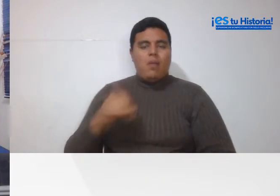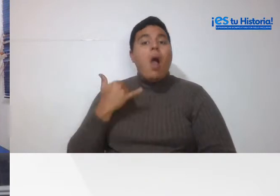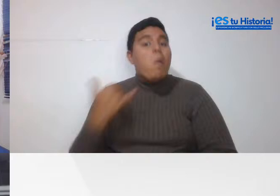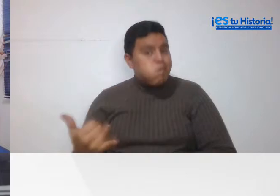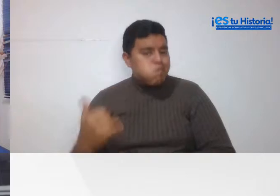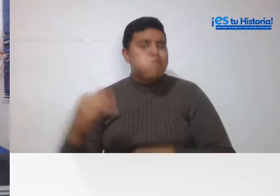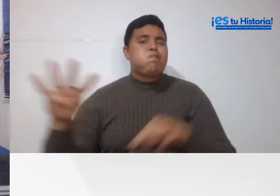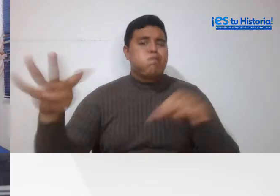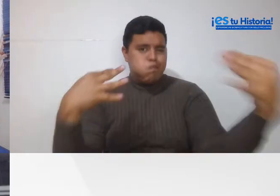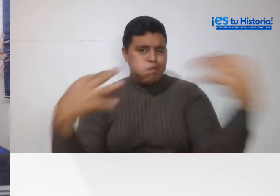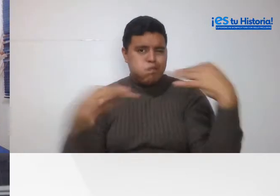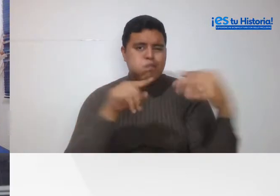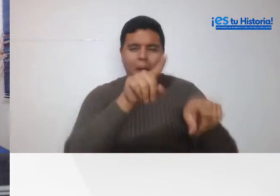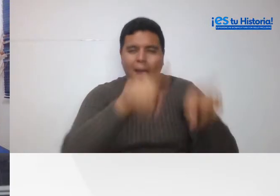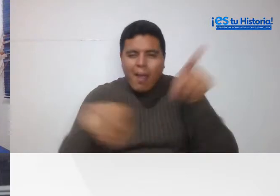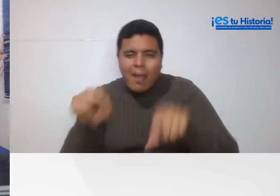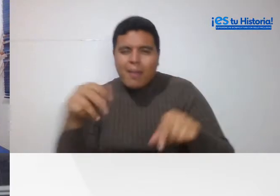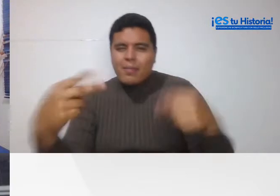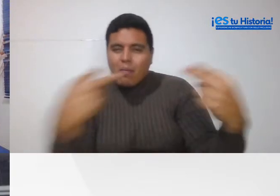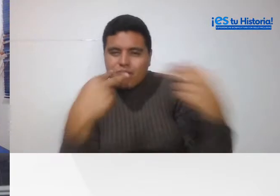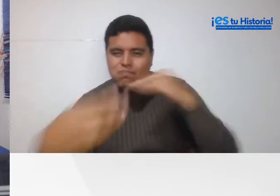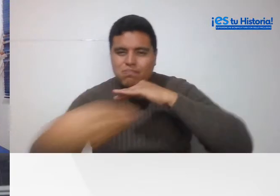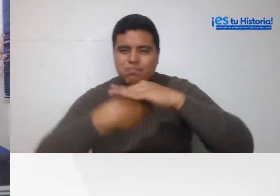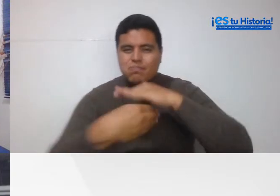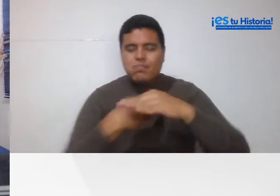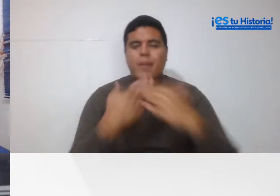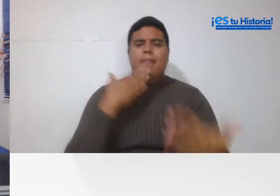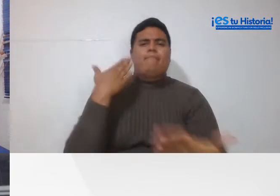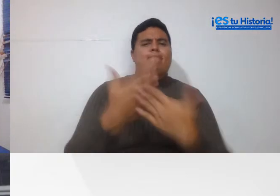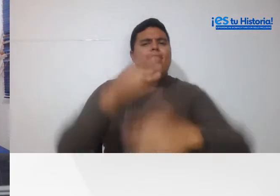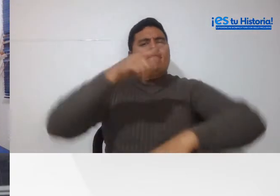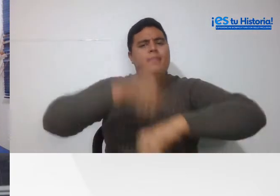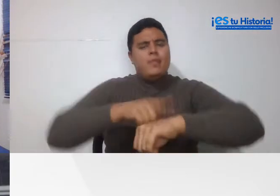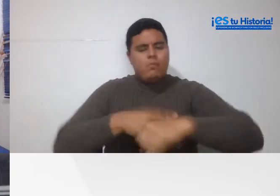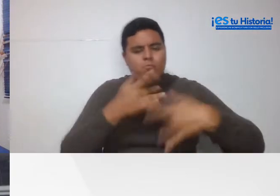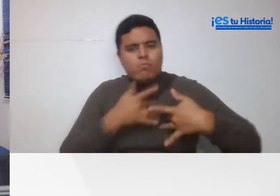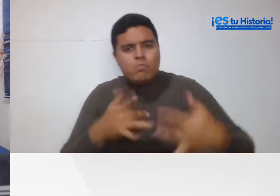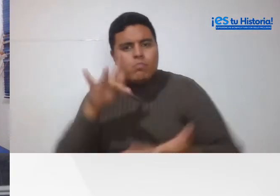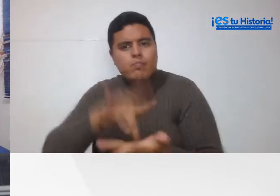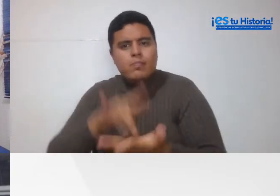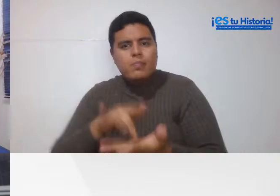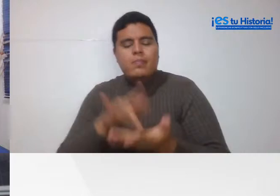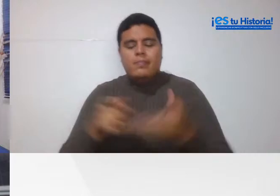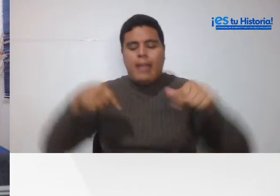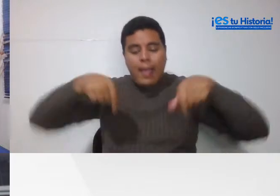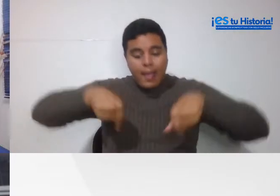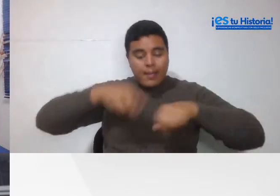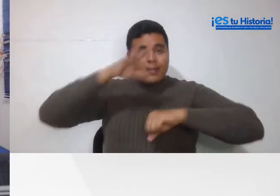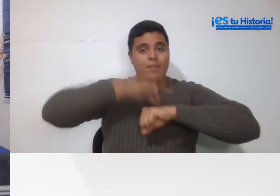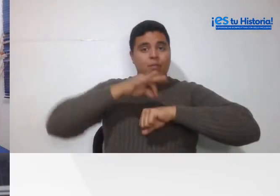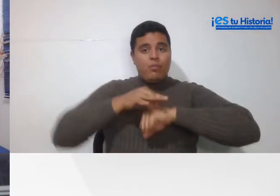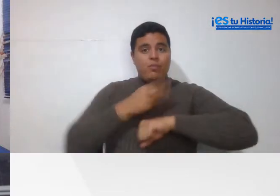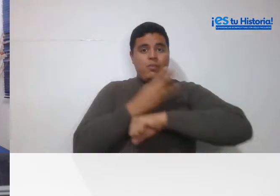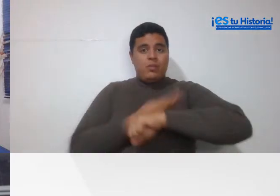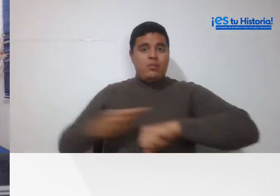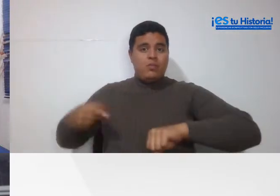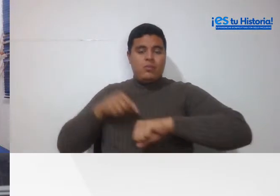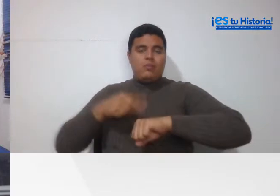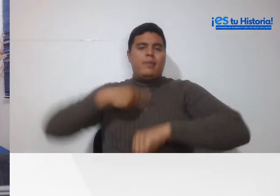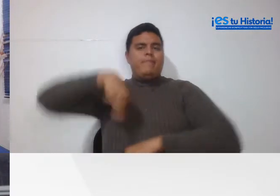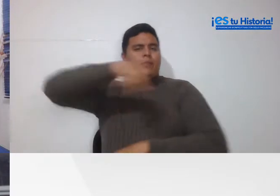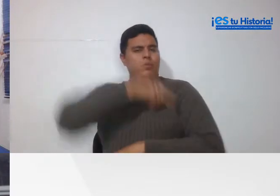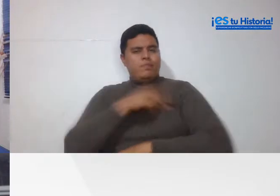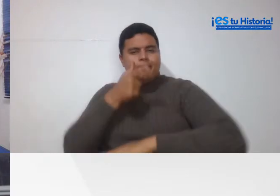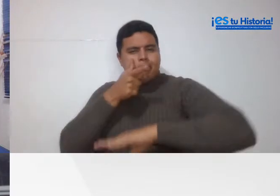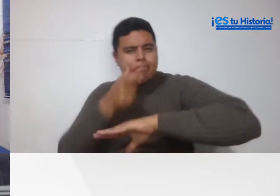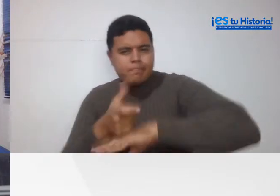también agradecerles por esta disposición, disponibilidad, y aquí dentro de la Fundación Nuevo Horizonte estaremos por supuesto súper pendientes de todo